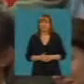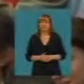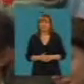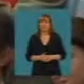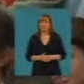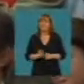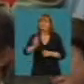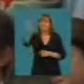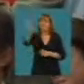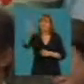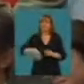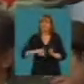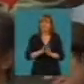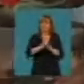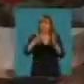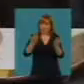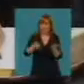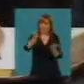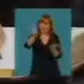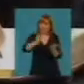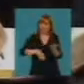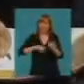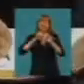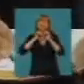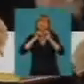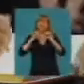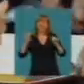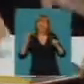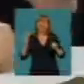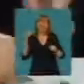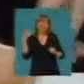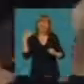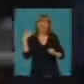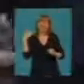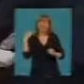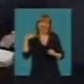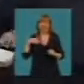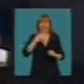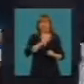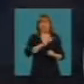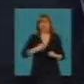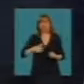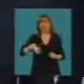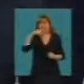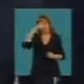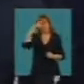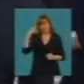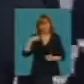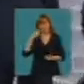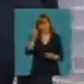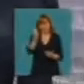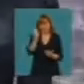Firma el acta correspondiente del señor secretario general de la Presidencia de la Nación.